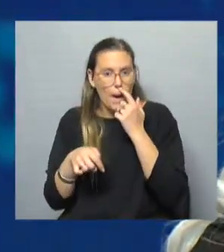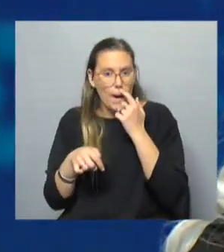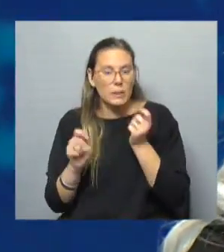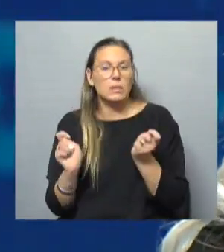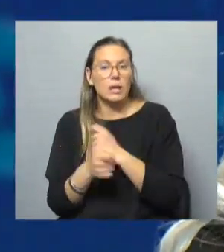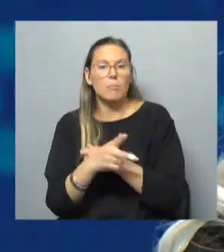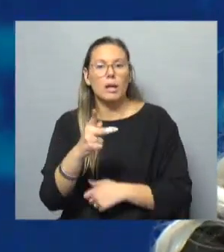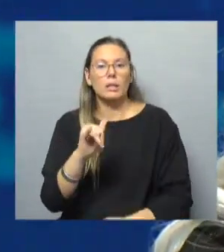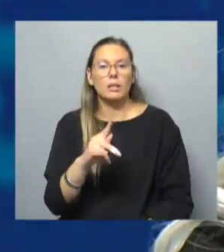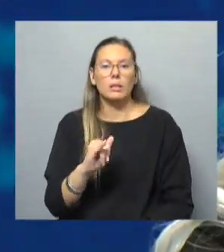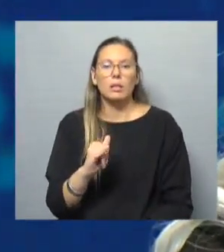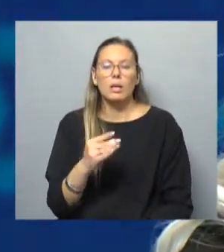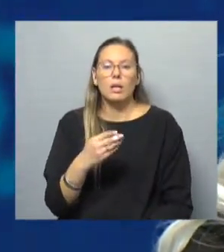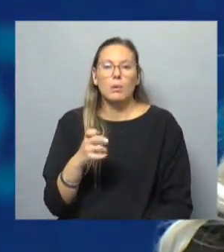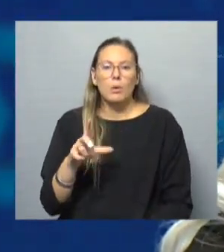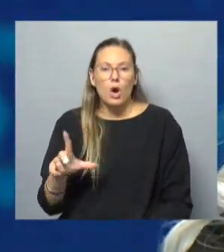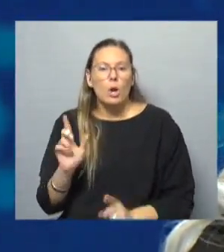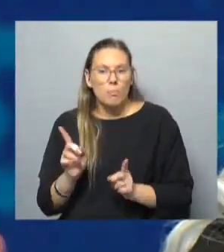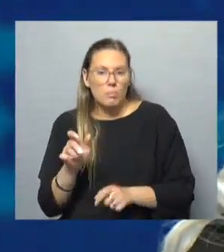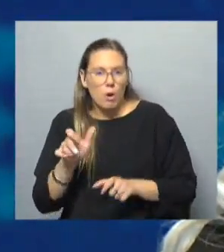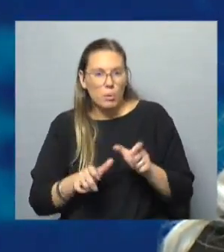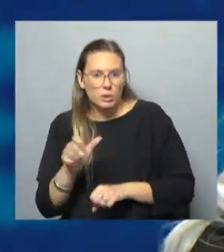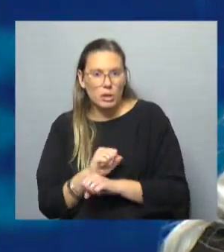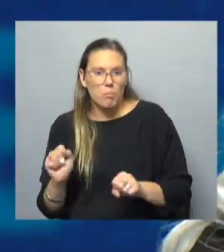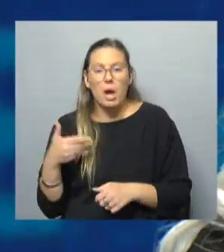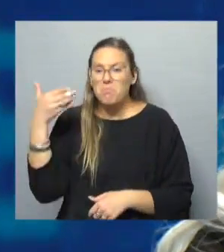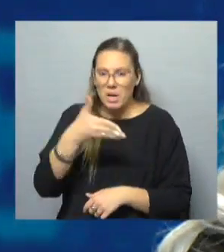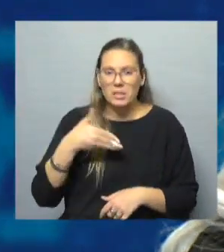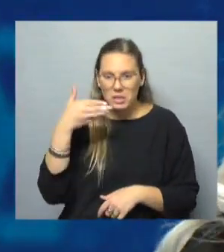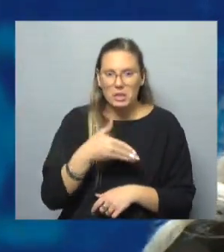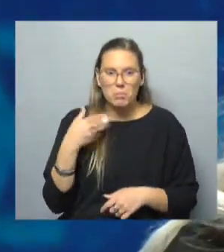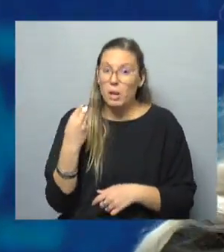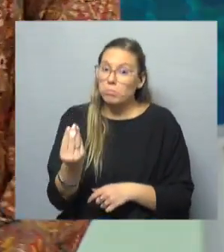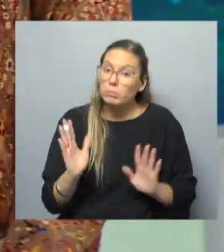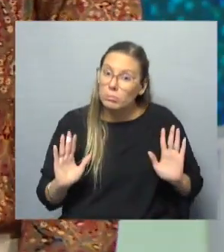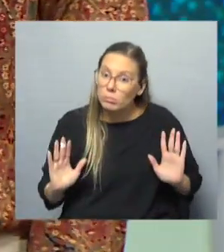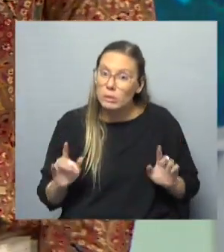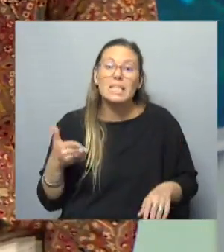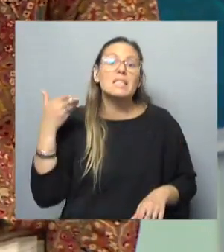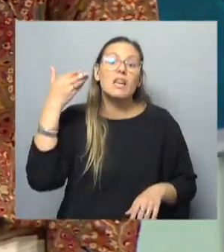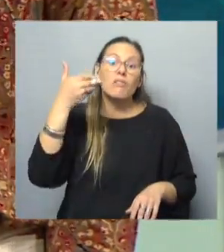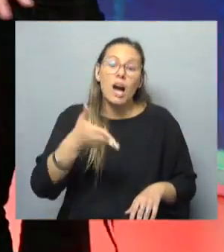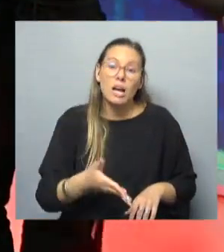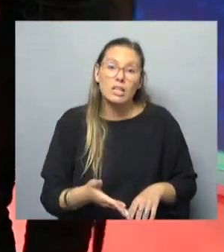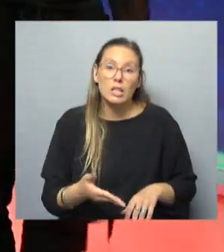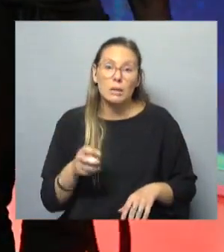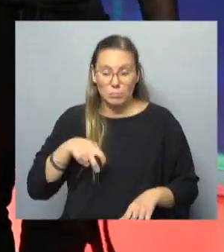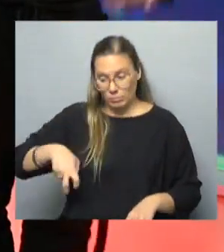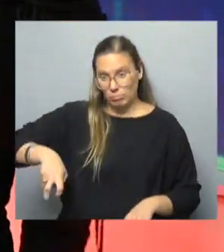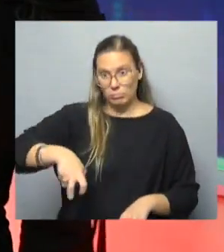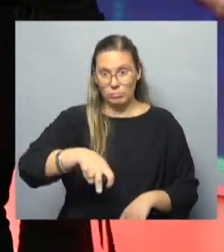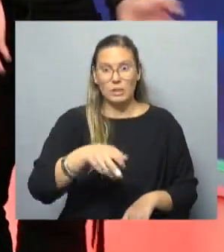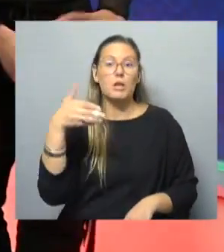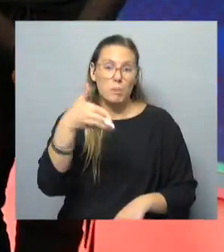la kicky ball y ahí hay categorías que mismo el público puede entrar y participar. Así que si van, baja gente